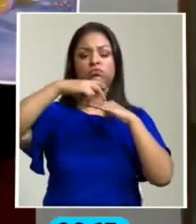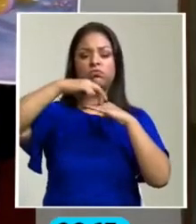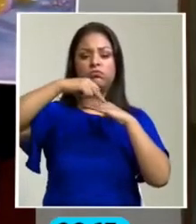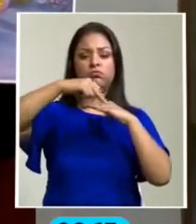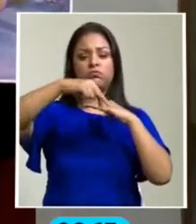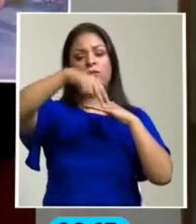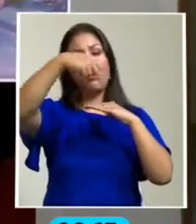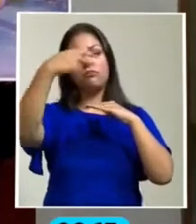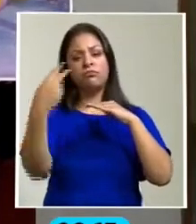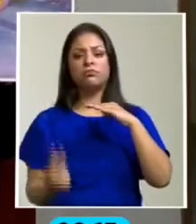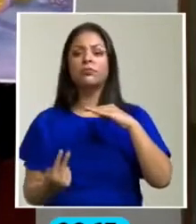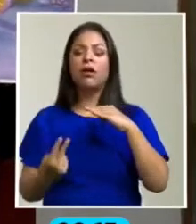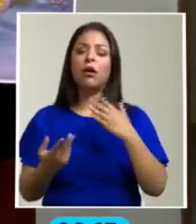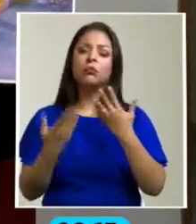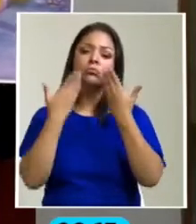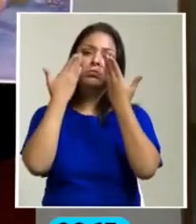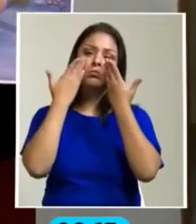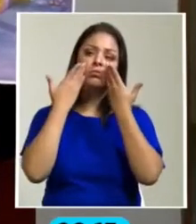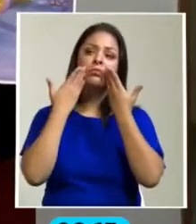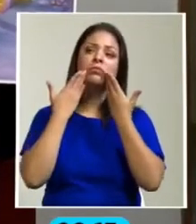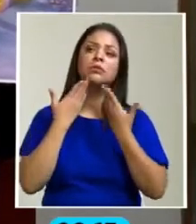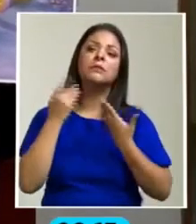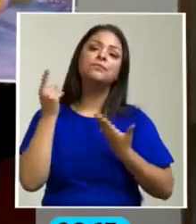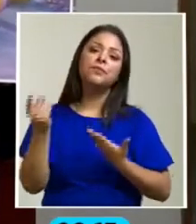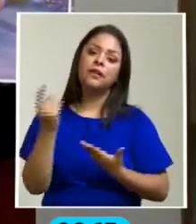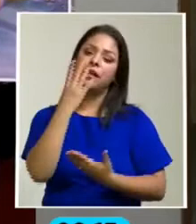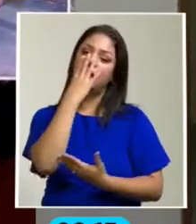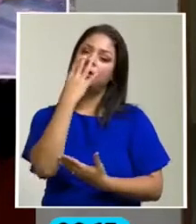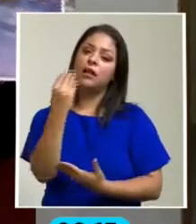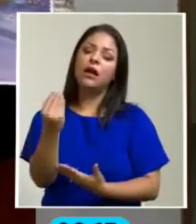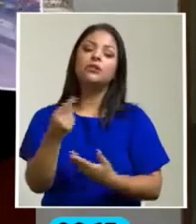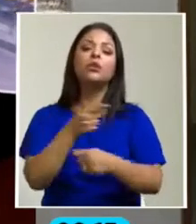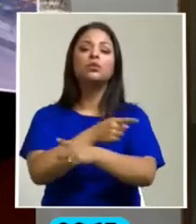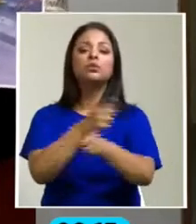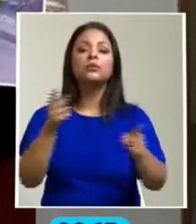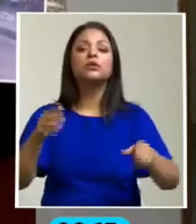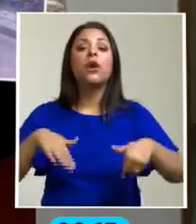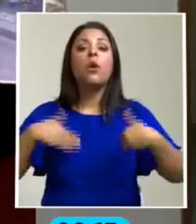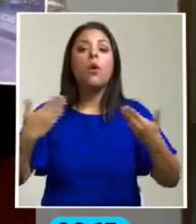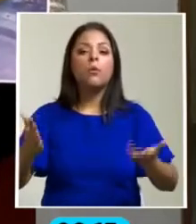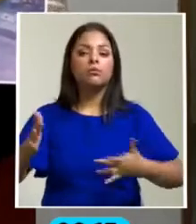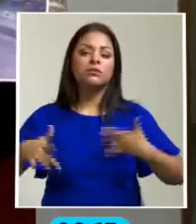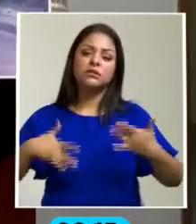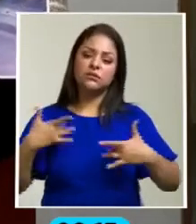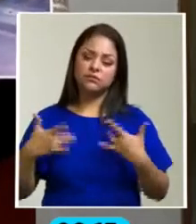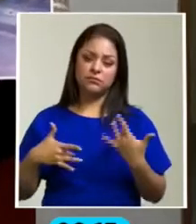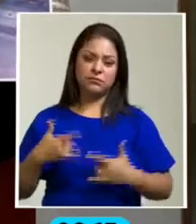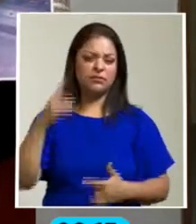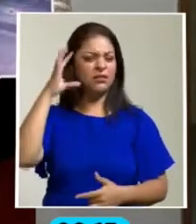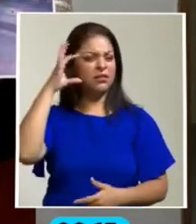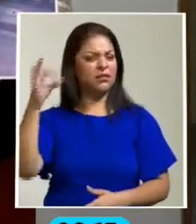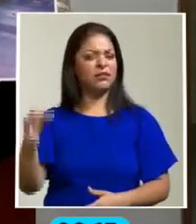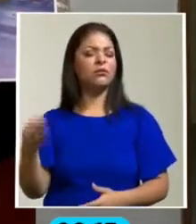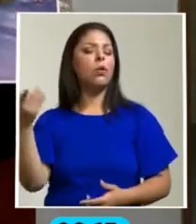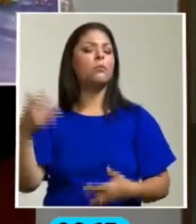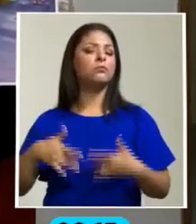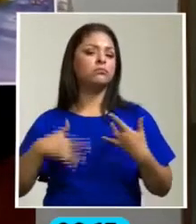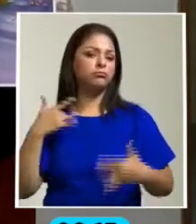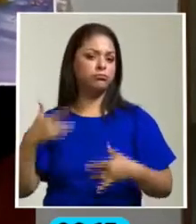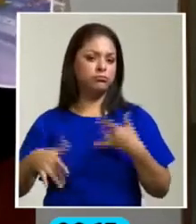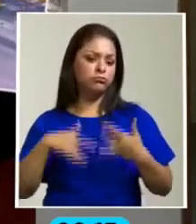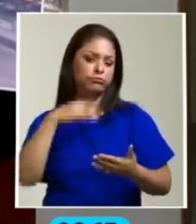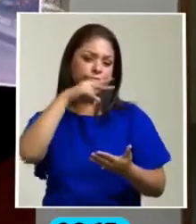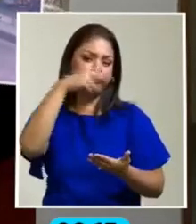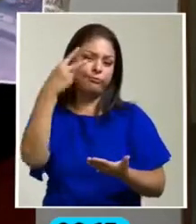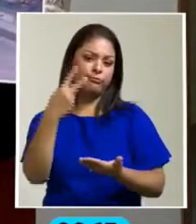cree que se puede haber sentido la Danta? ¿Cómo creen ustedes, niños y niñas, que se pudo haber sentido la Danta cuando se cayó?